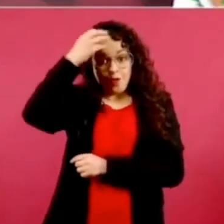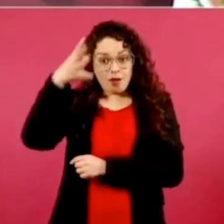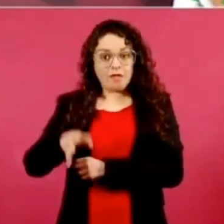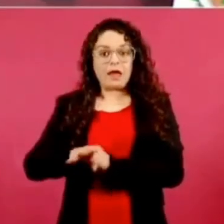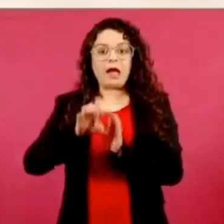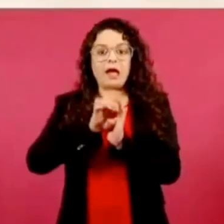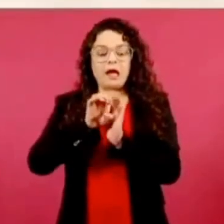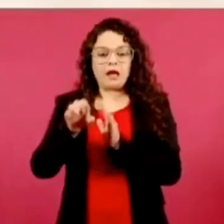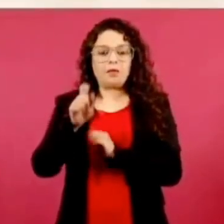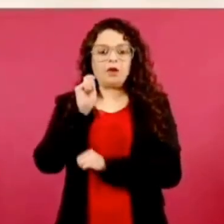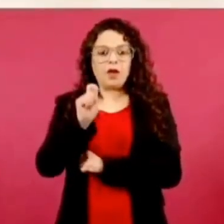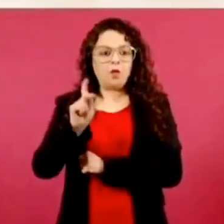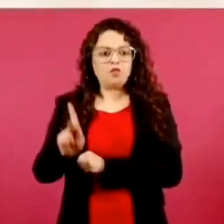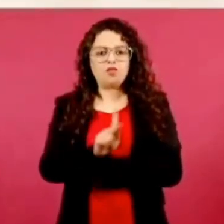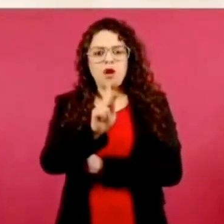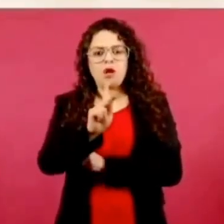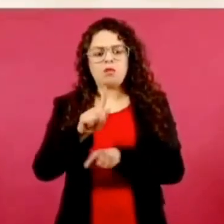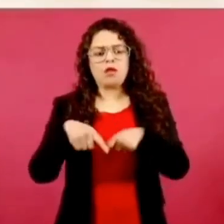muy poco.